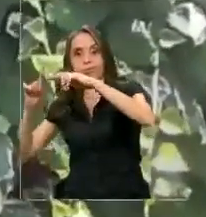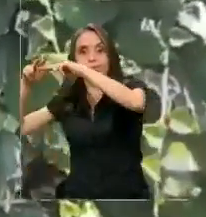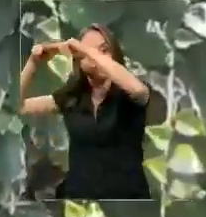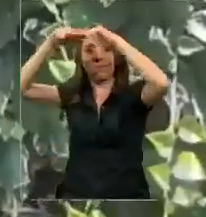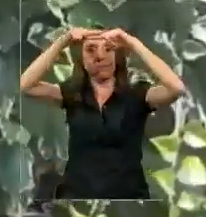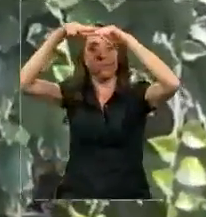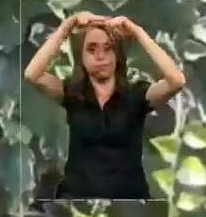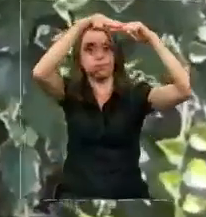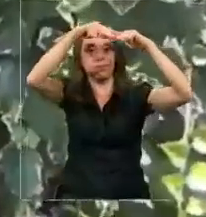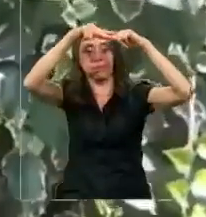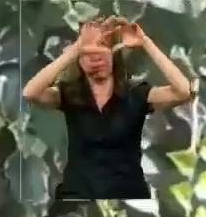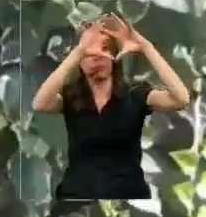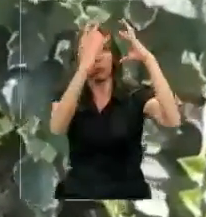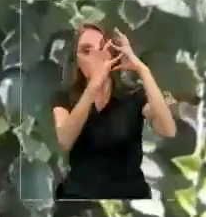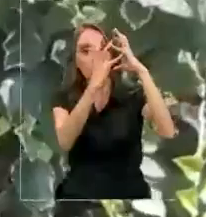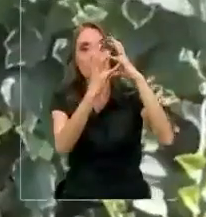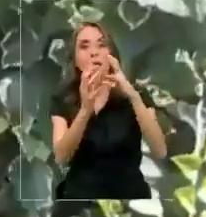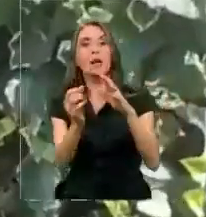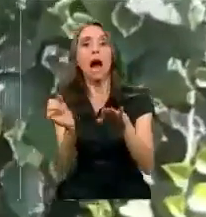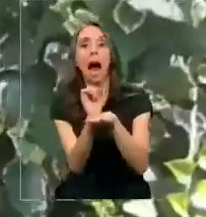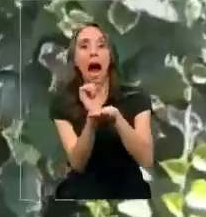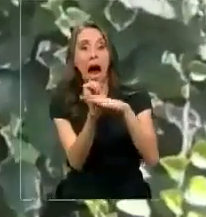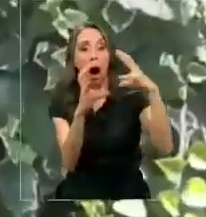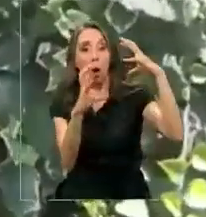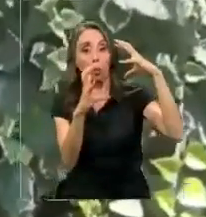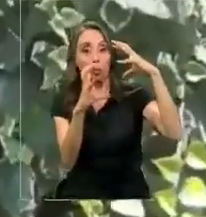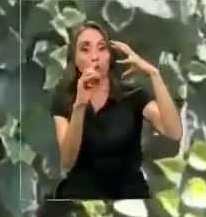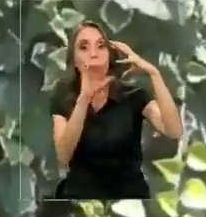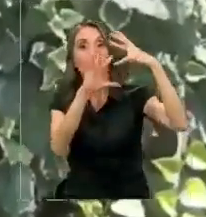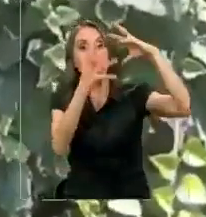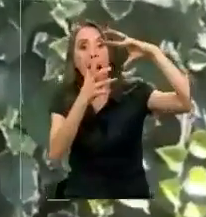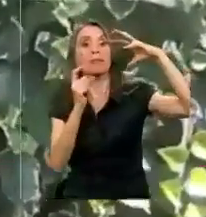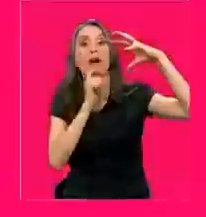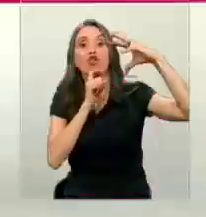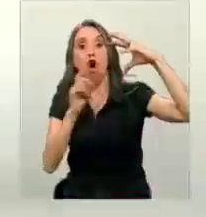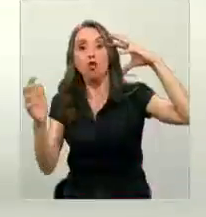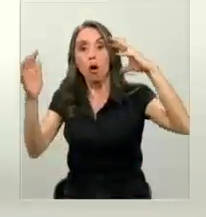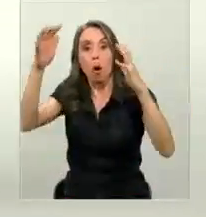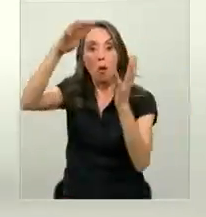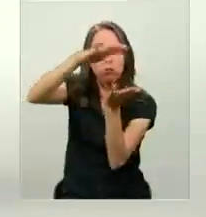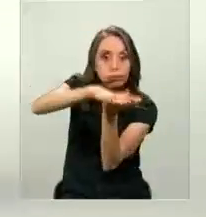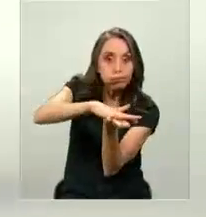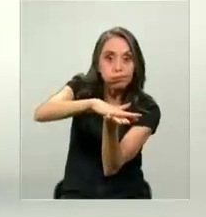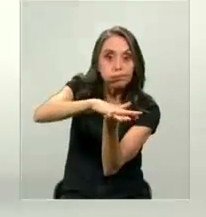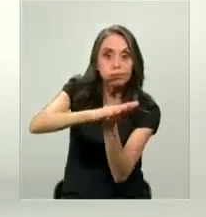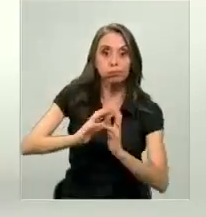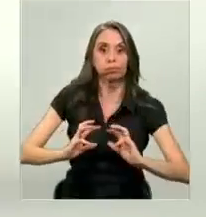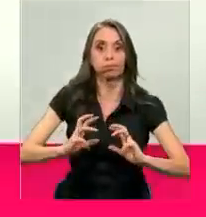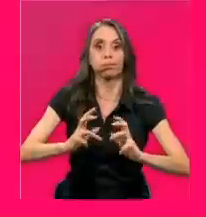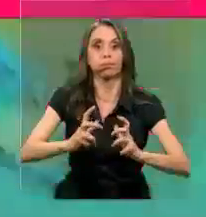un orbitador y un vehículo que se va a posar a la superficie de Marte.